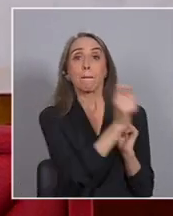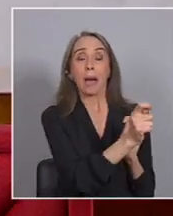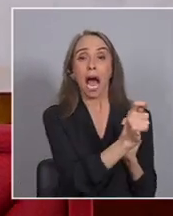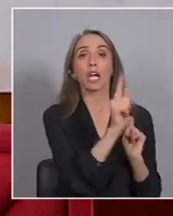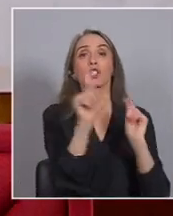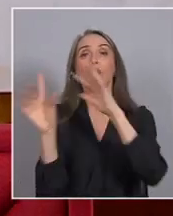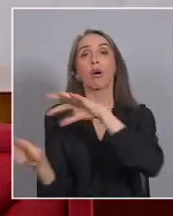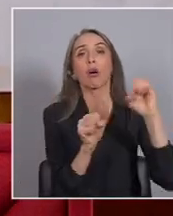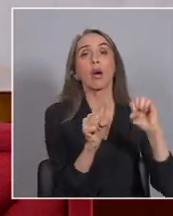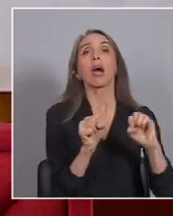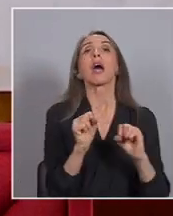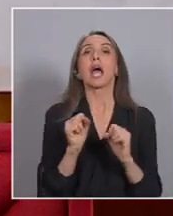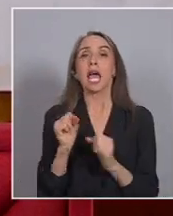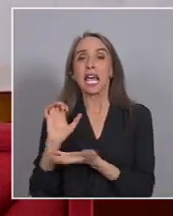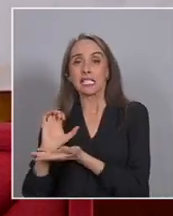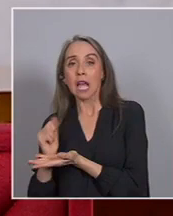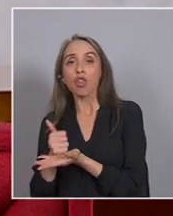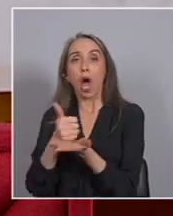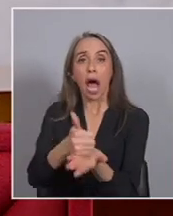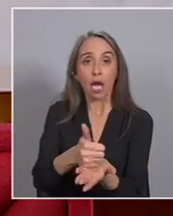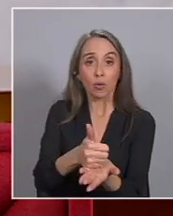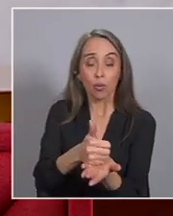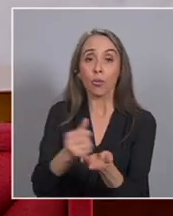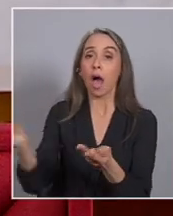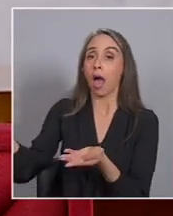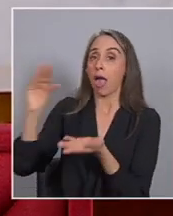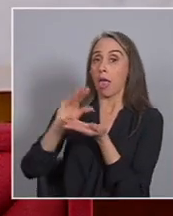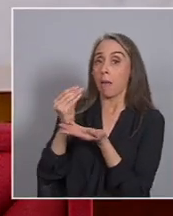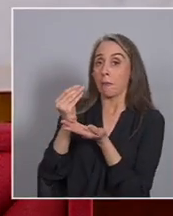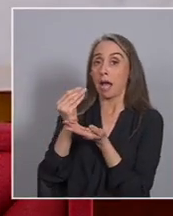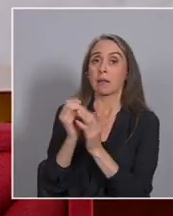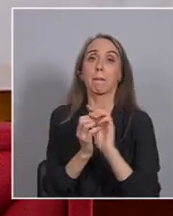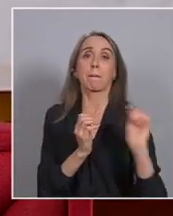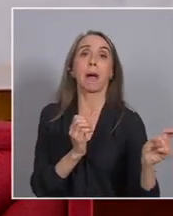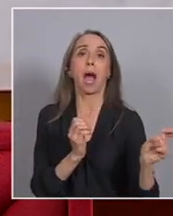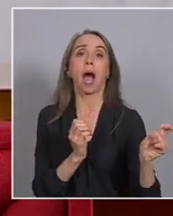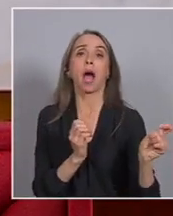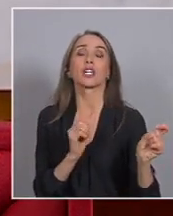sin la angustia de perder su hogar.